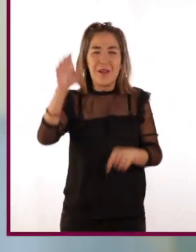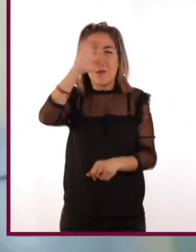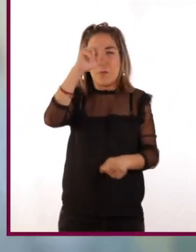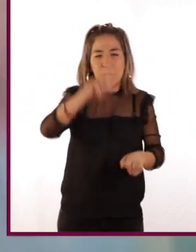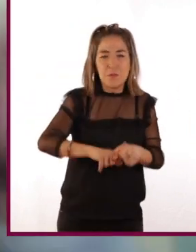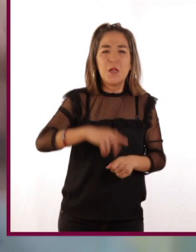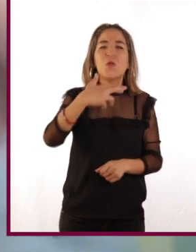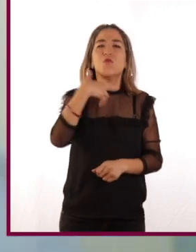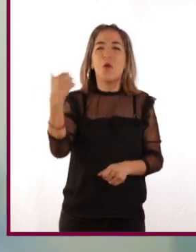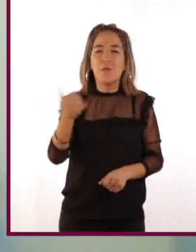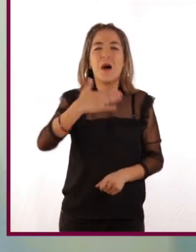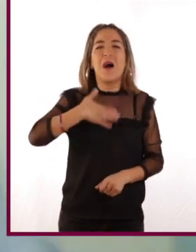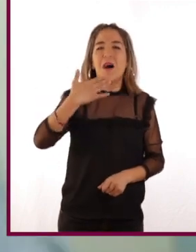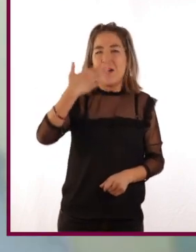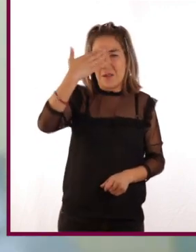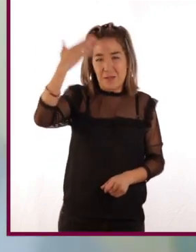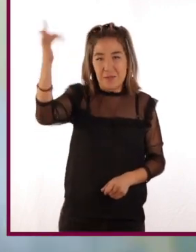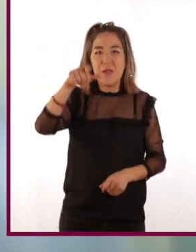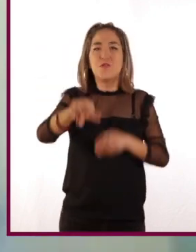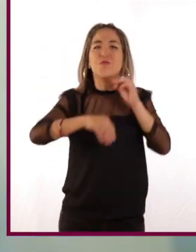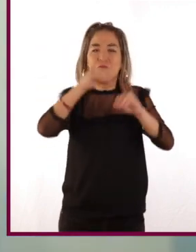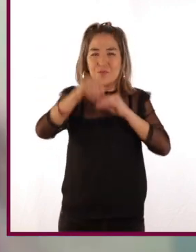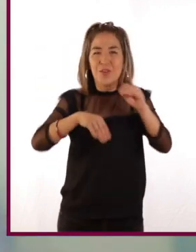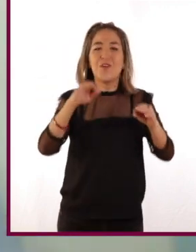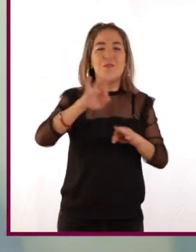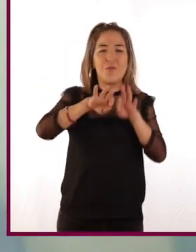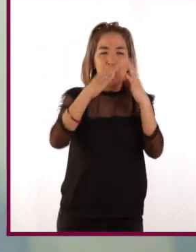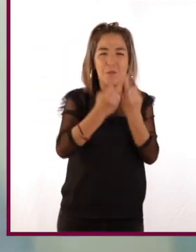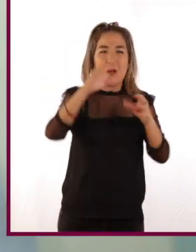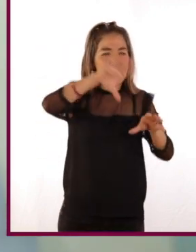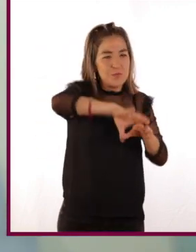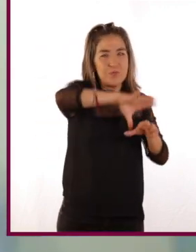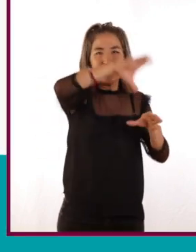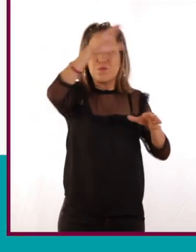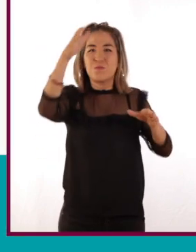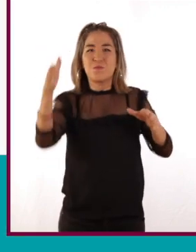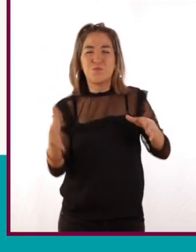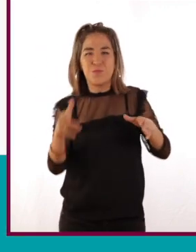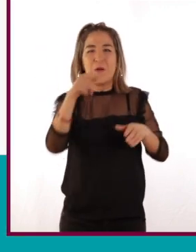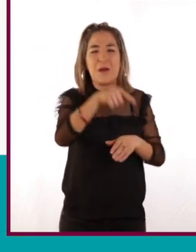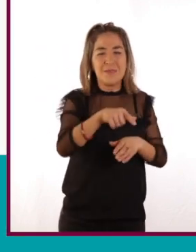culturas, sobre todo los romanos y los árabes han hecho estas cúpulas. Pero